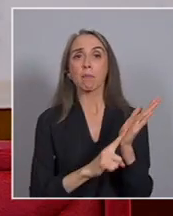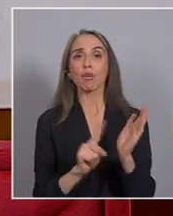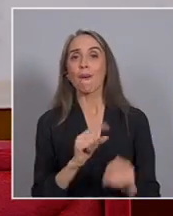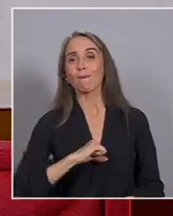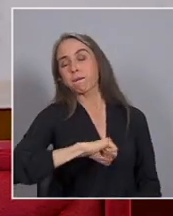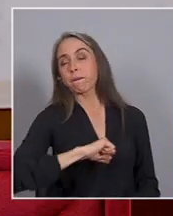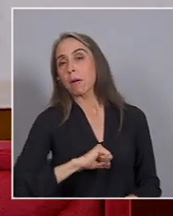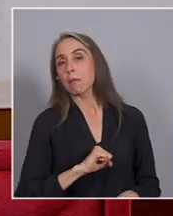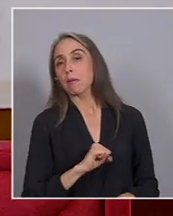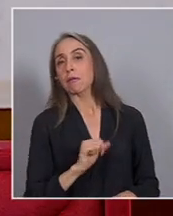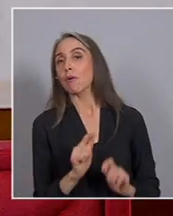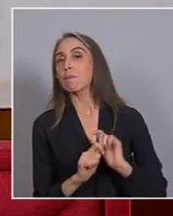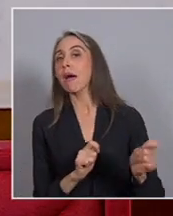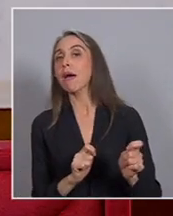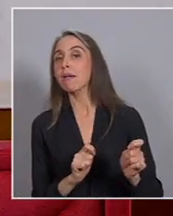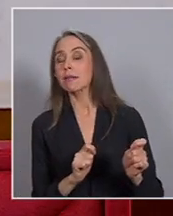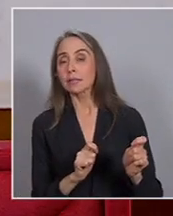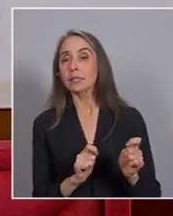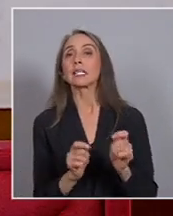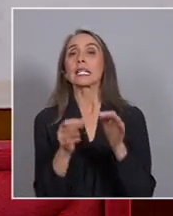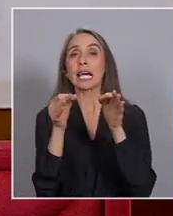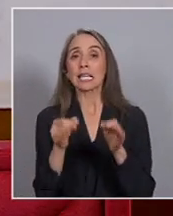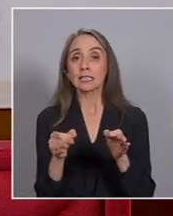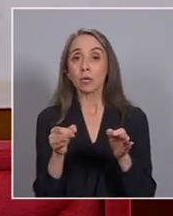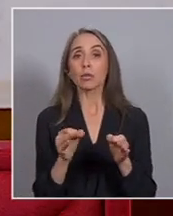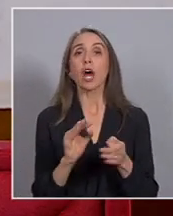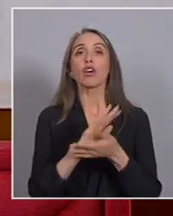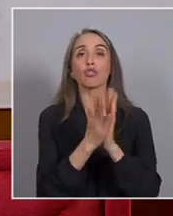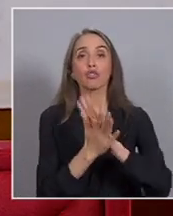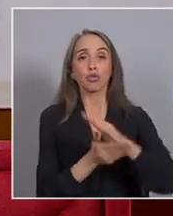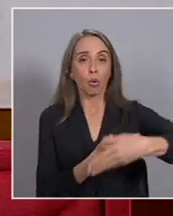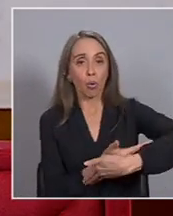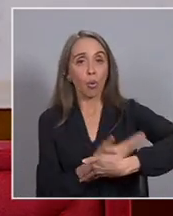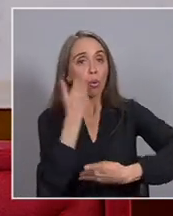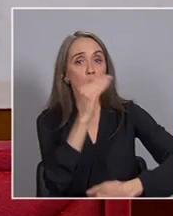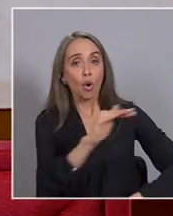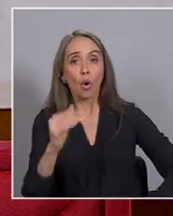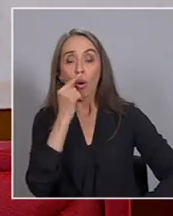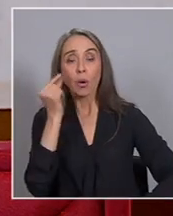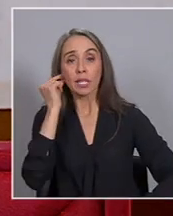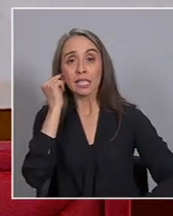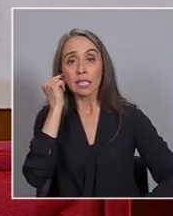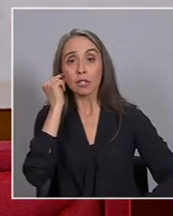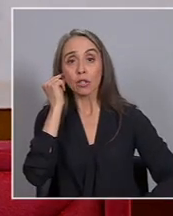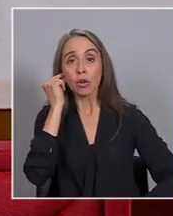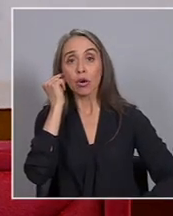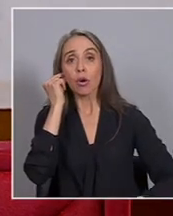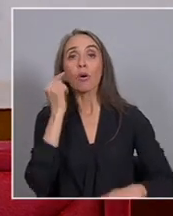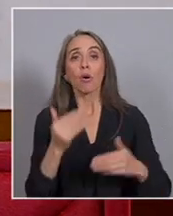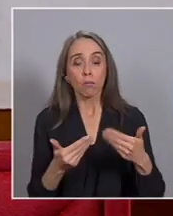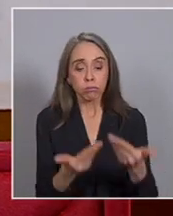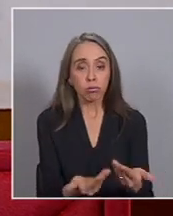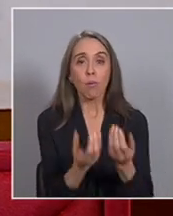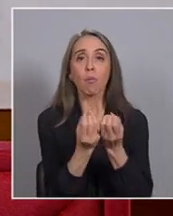evadirlos, y es asegurarse que todos los niños y niñas reciban una buena